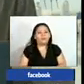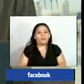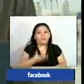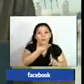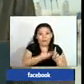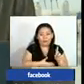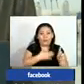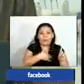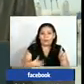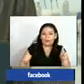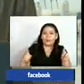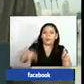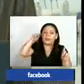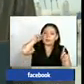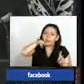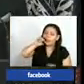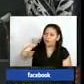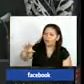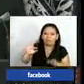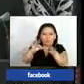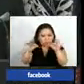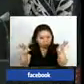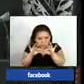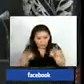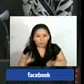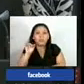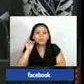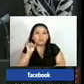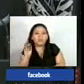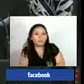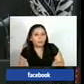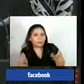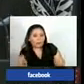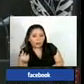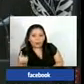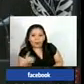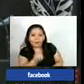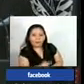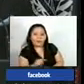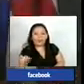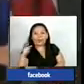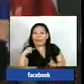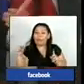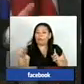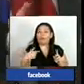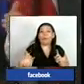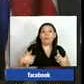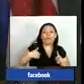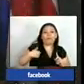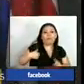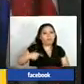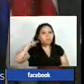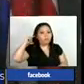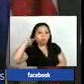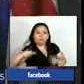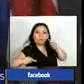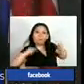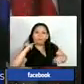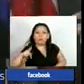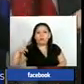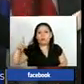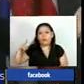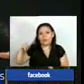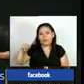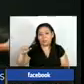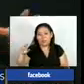presidente respondió a las declaraciones y dijo que estas están dirigidas a quienes lo señalan de ser un dictador. Destacó además que El Salvador es el